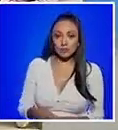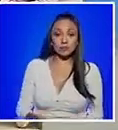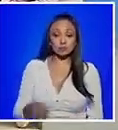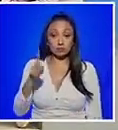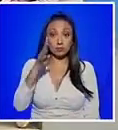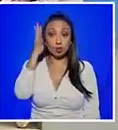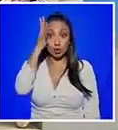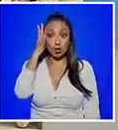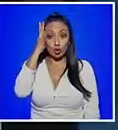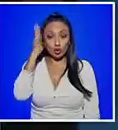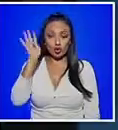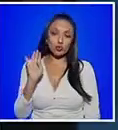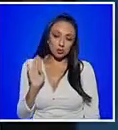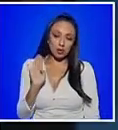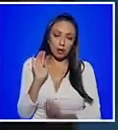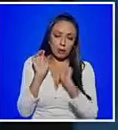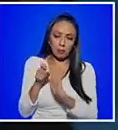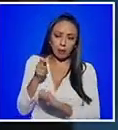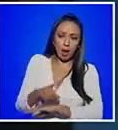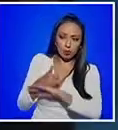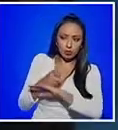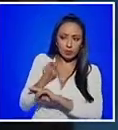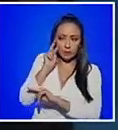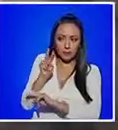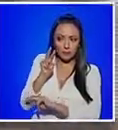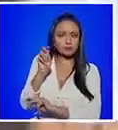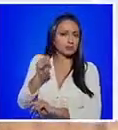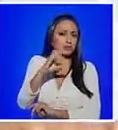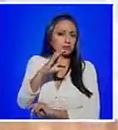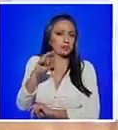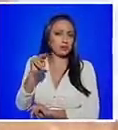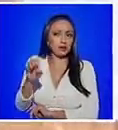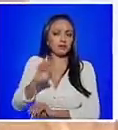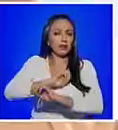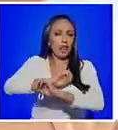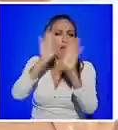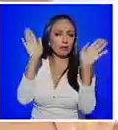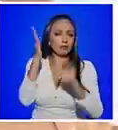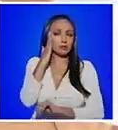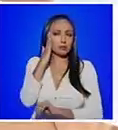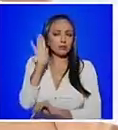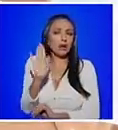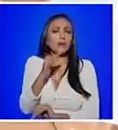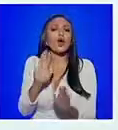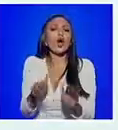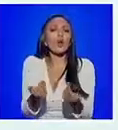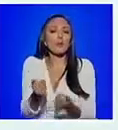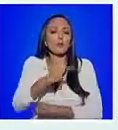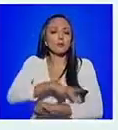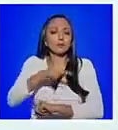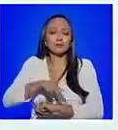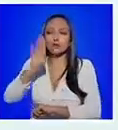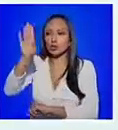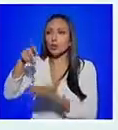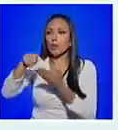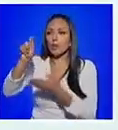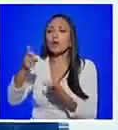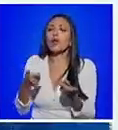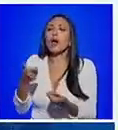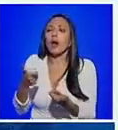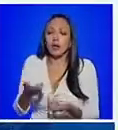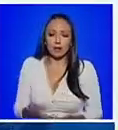estaba como uno de los escenarios de las autoridades electorales que tienen claro cómo actuará la Junta Provincial. Que es la que califica